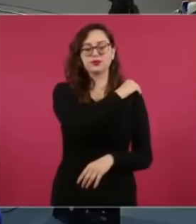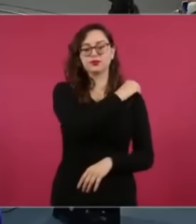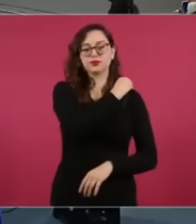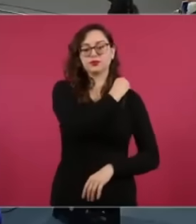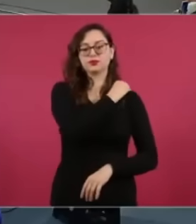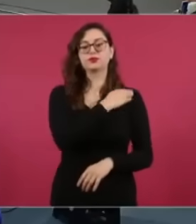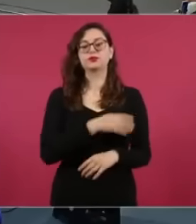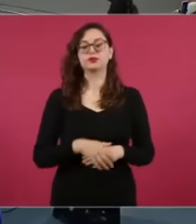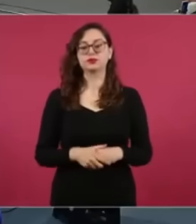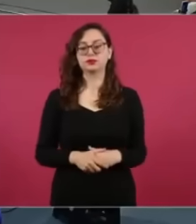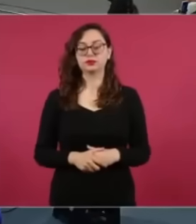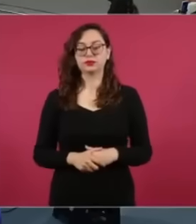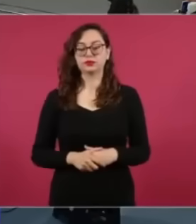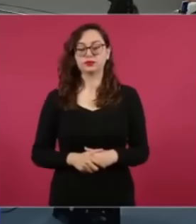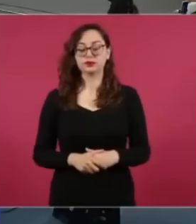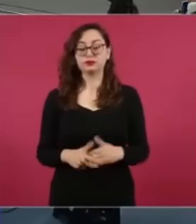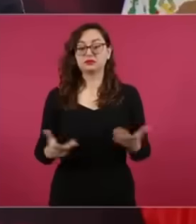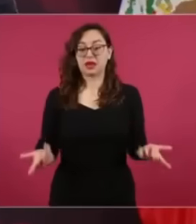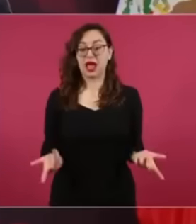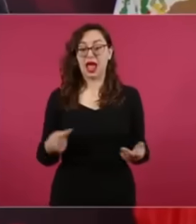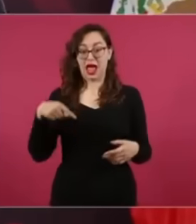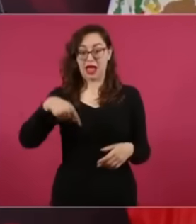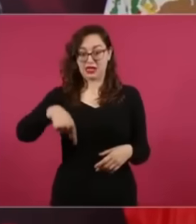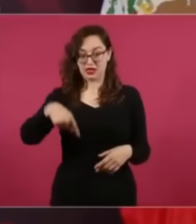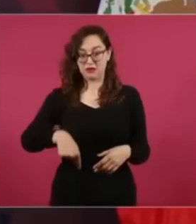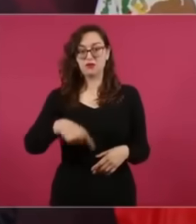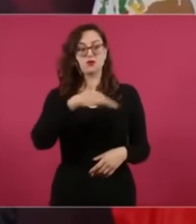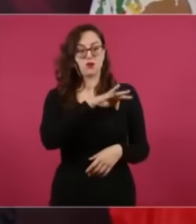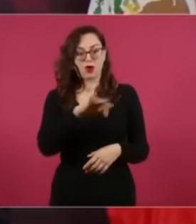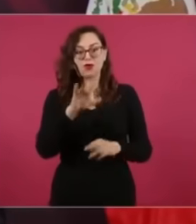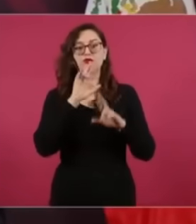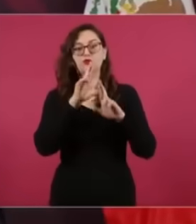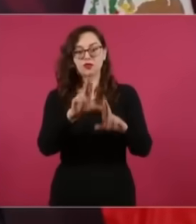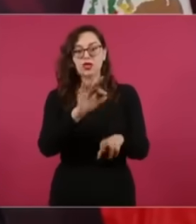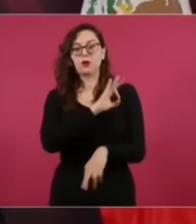se puede contrarrestar aquí.